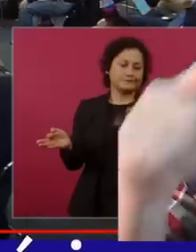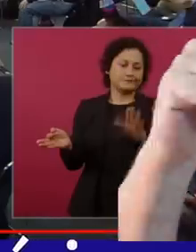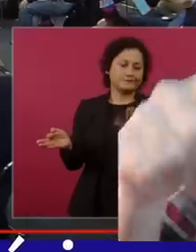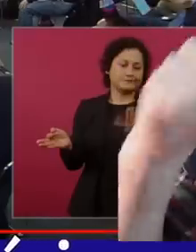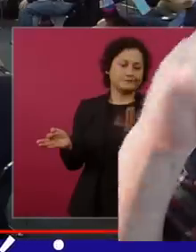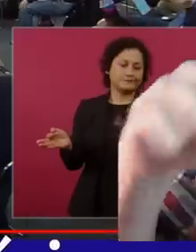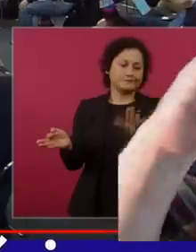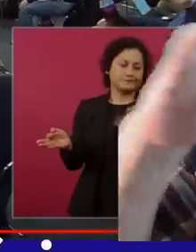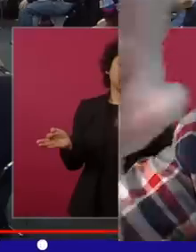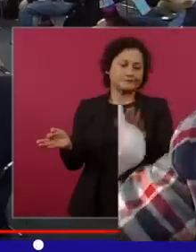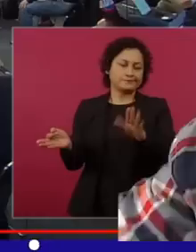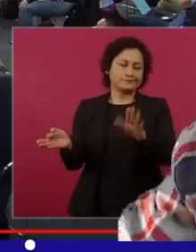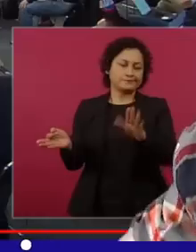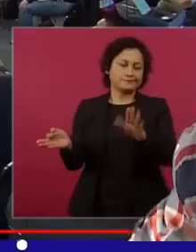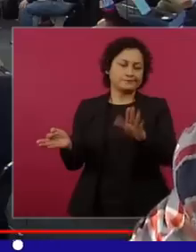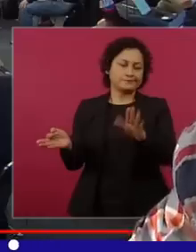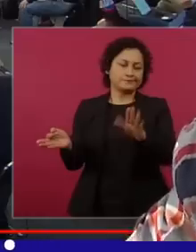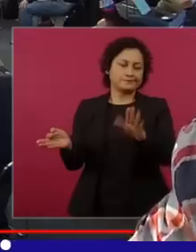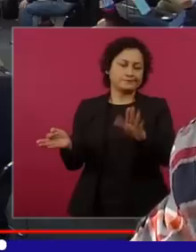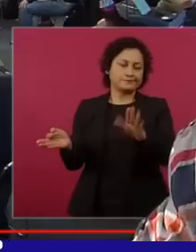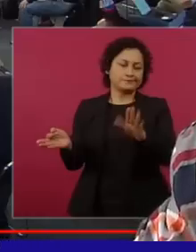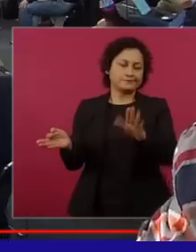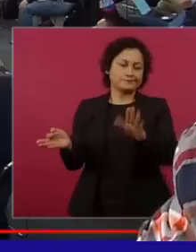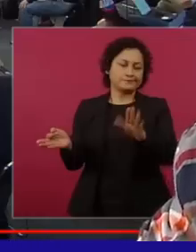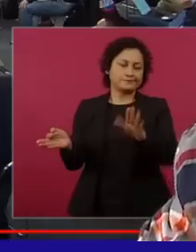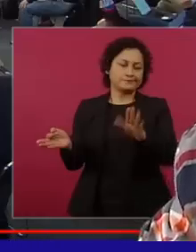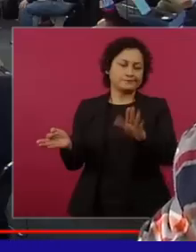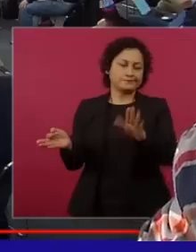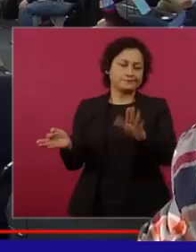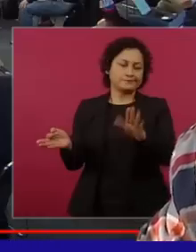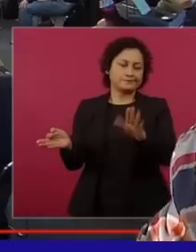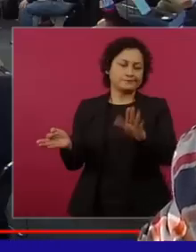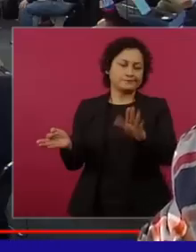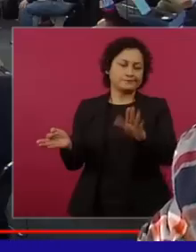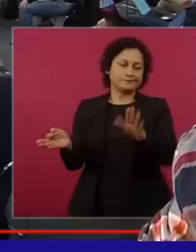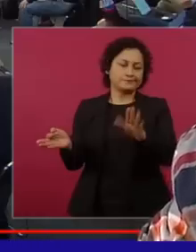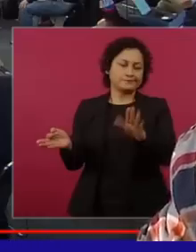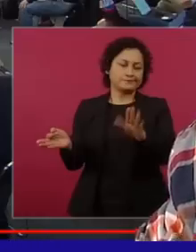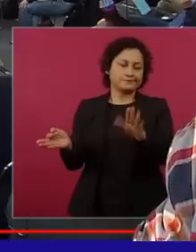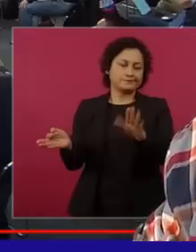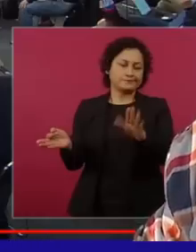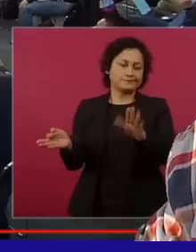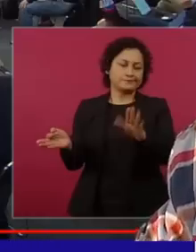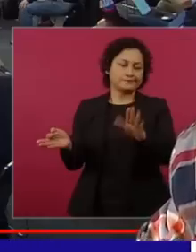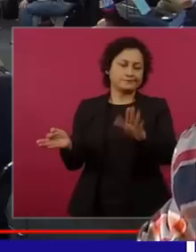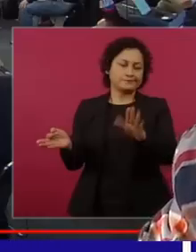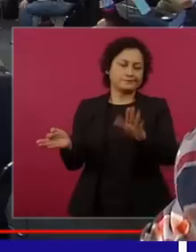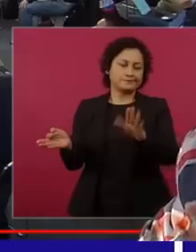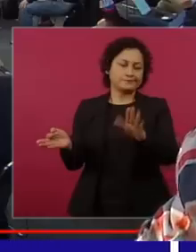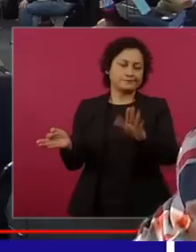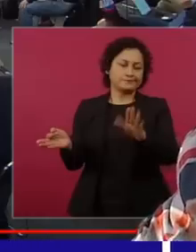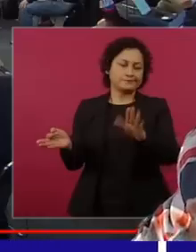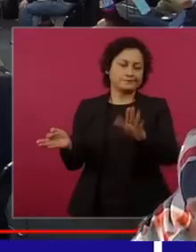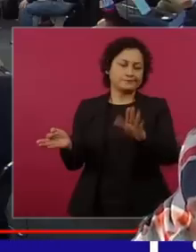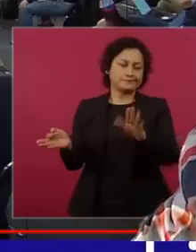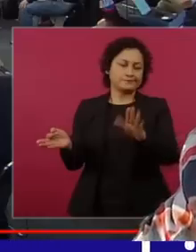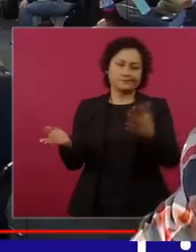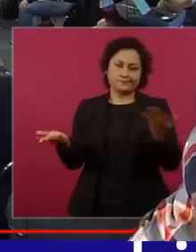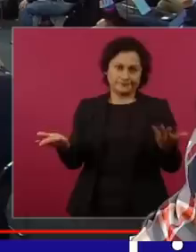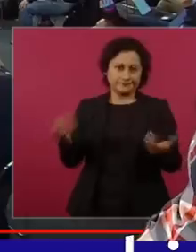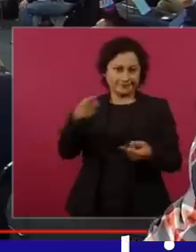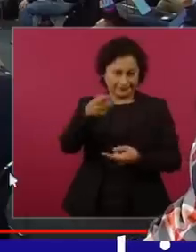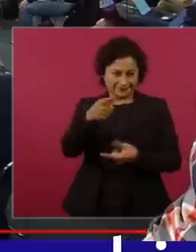La pone en pantalla total los porcentajes que tiene de aprobación y desaprobación del gobierno. Increíble, amigos.